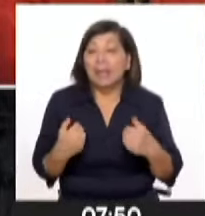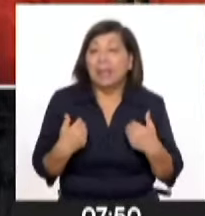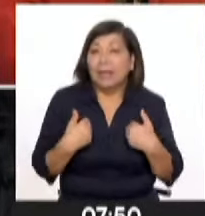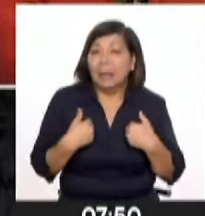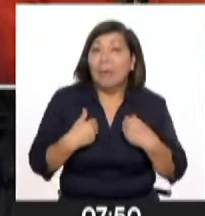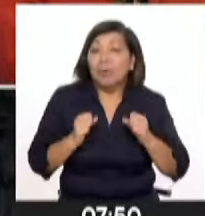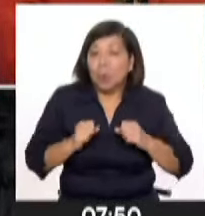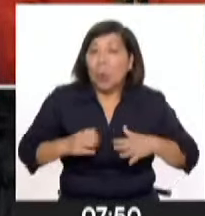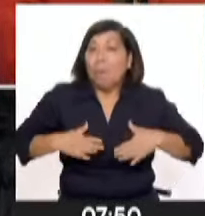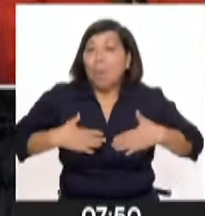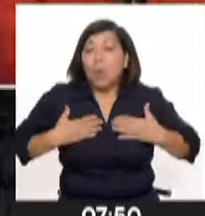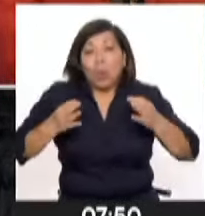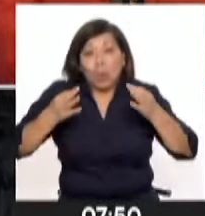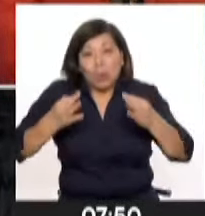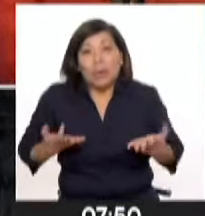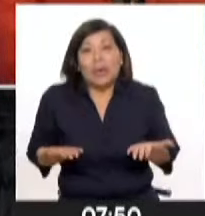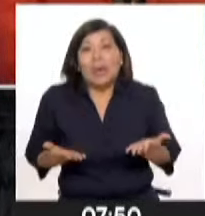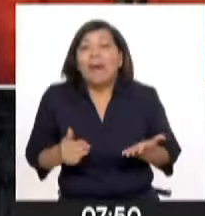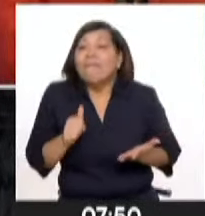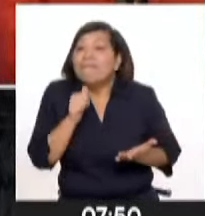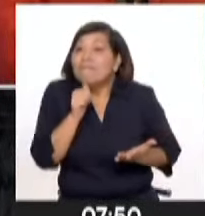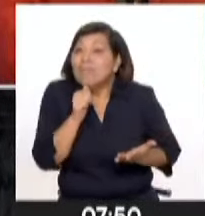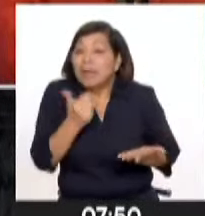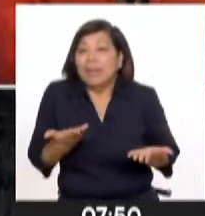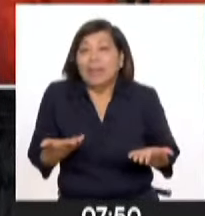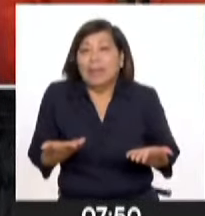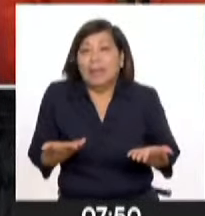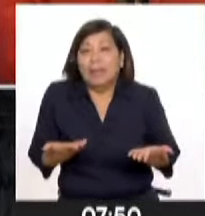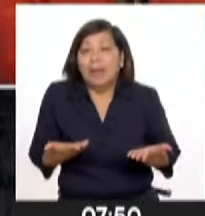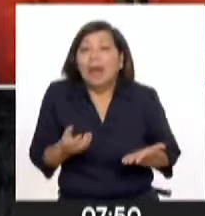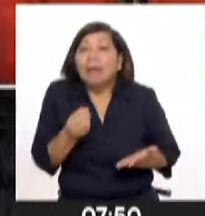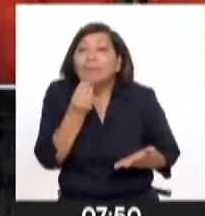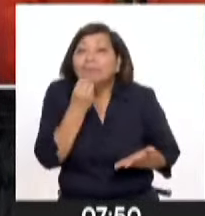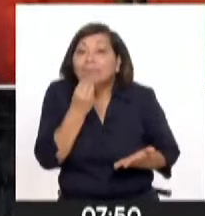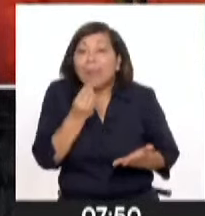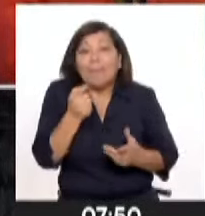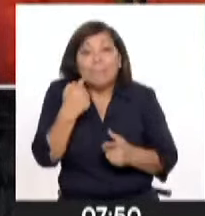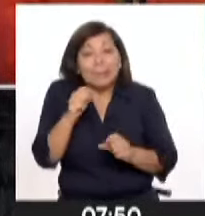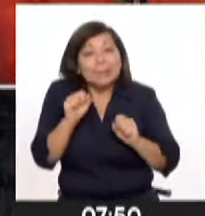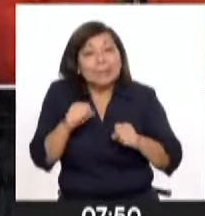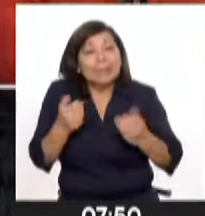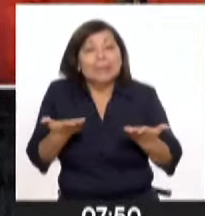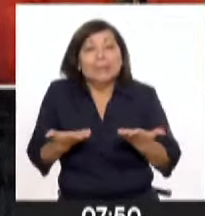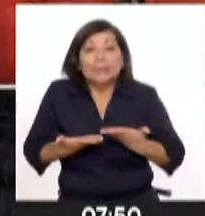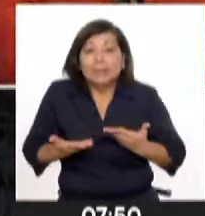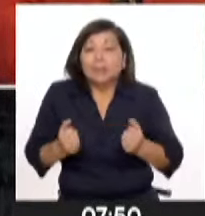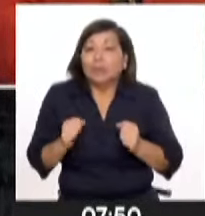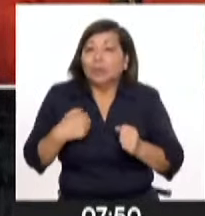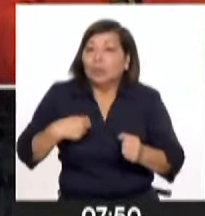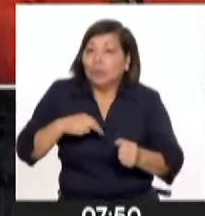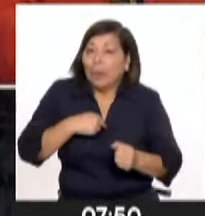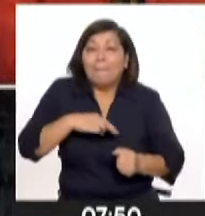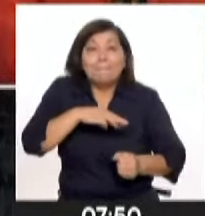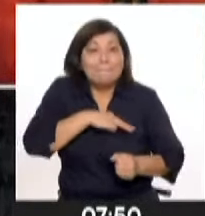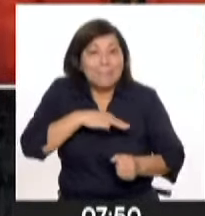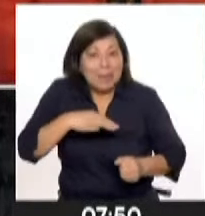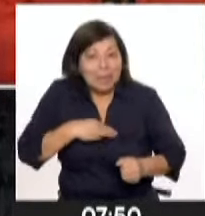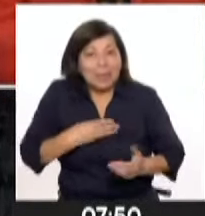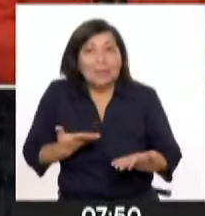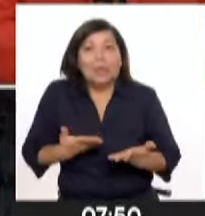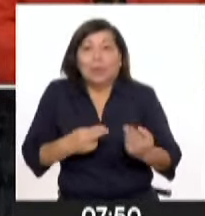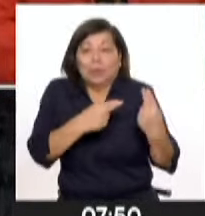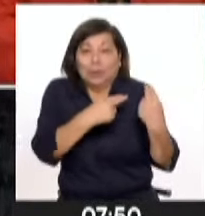para poder asegurar que no falte justamente el alimento a la población, teniendo en consideración que nosotros como ministerio somos